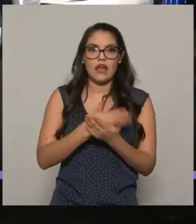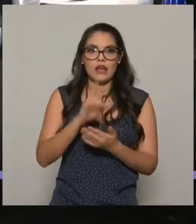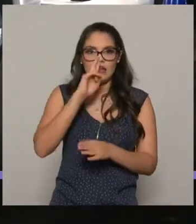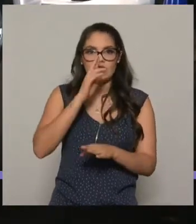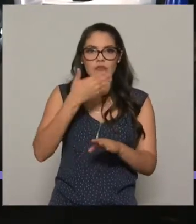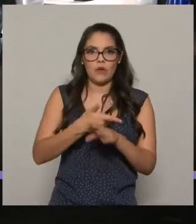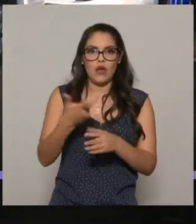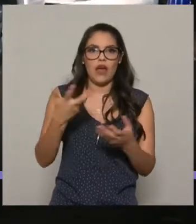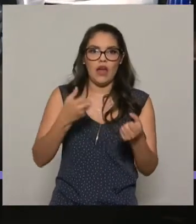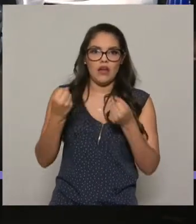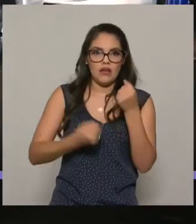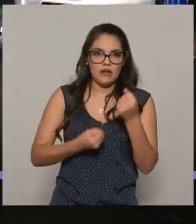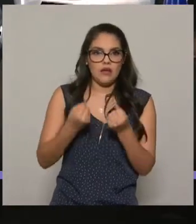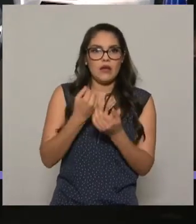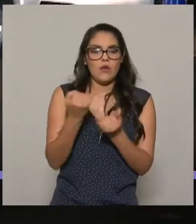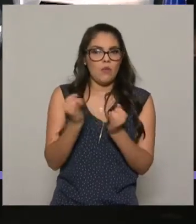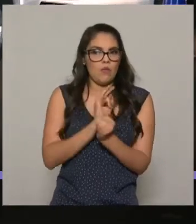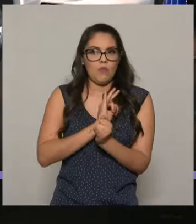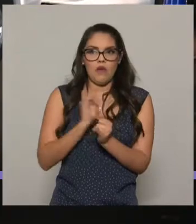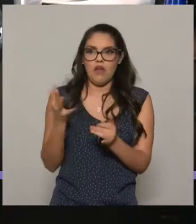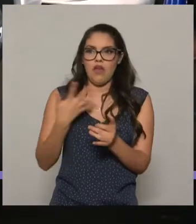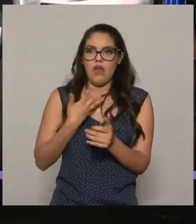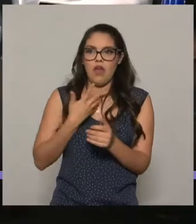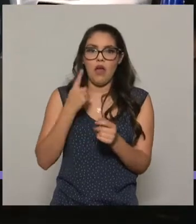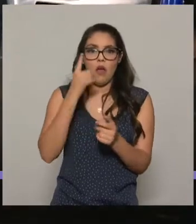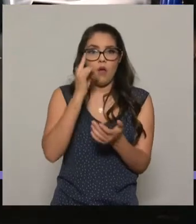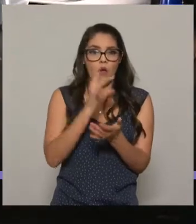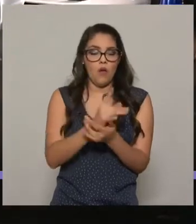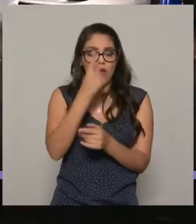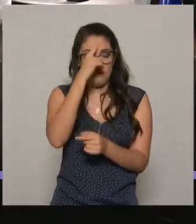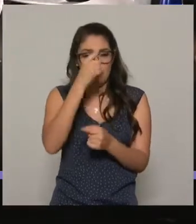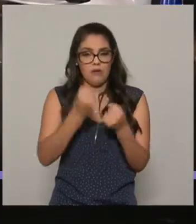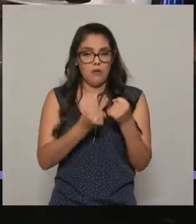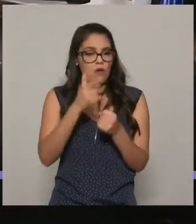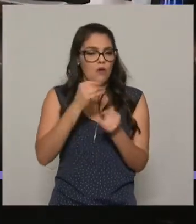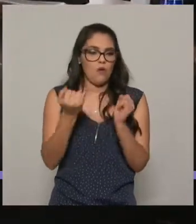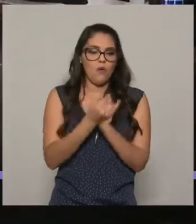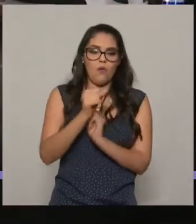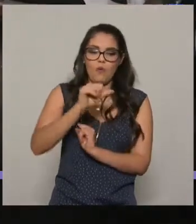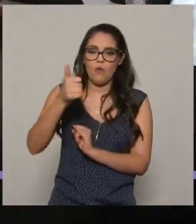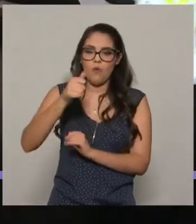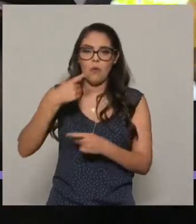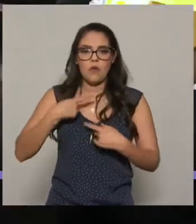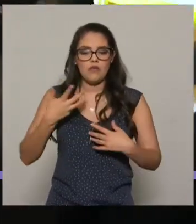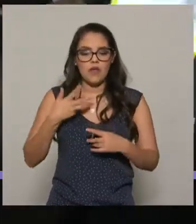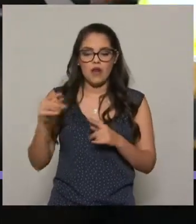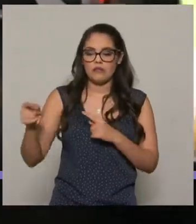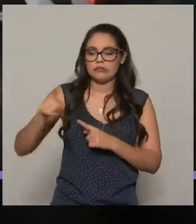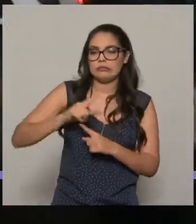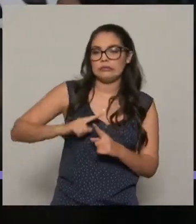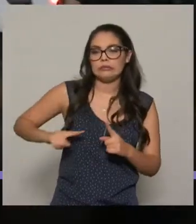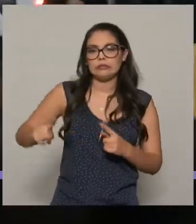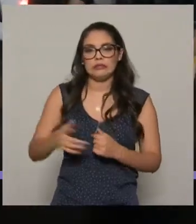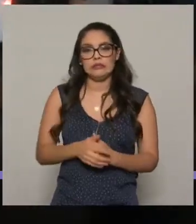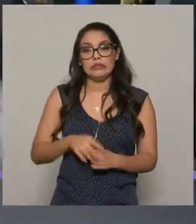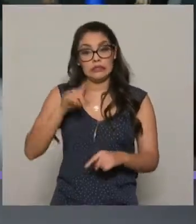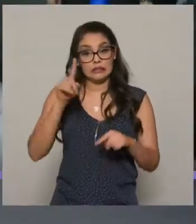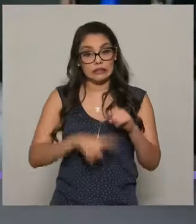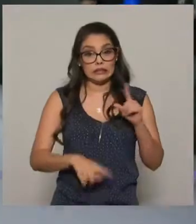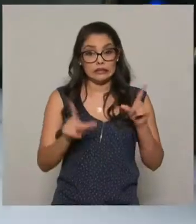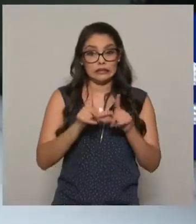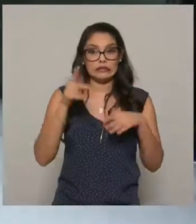estamos conduciendo, que obviamente puede provocar no solo un hecho de tránsito para nosotros, sino a personas que están en nuestros alrededores. Bueno, retirar la licencia sería una